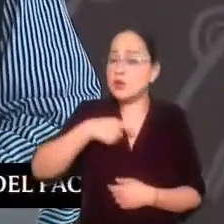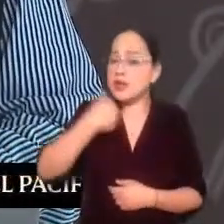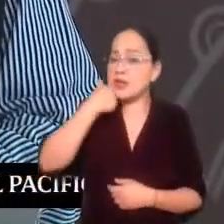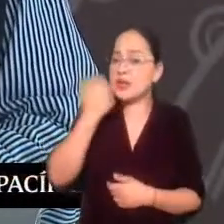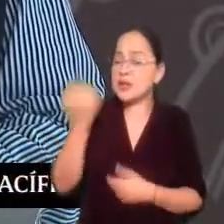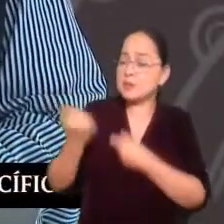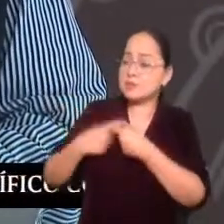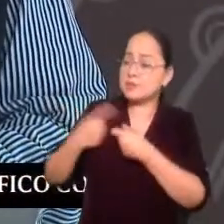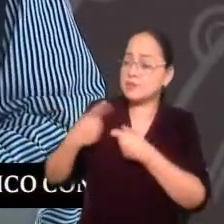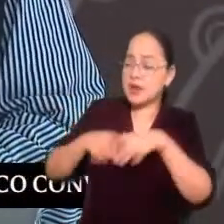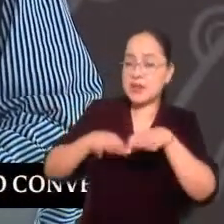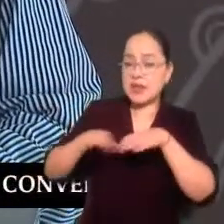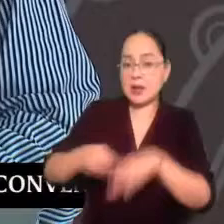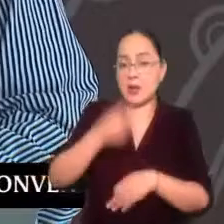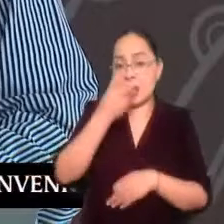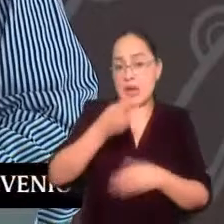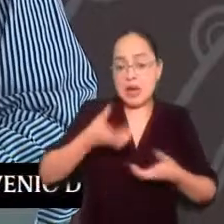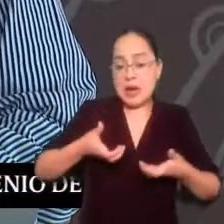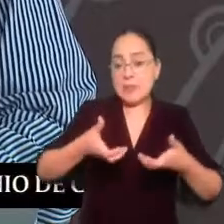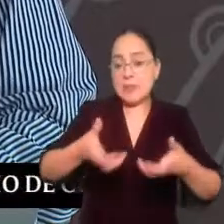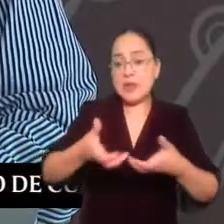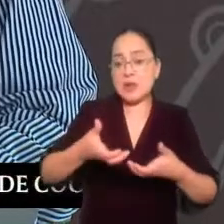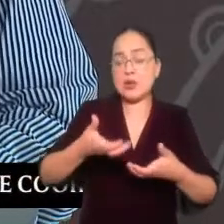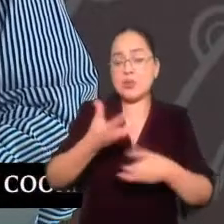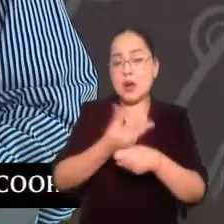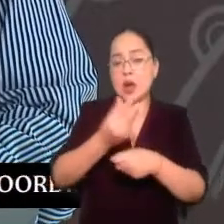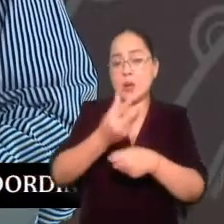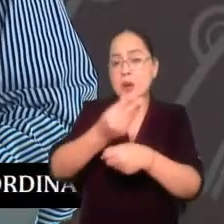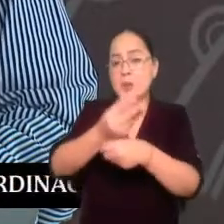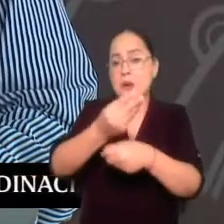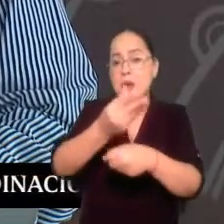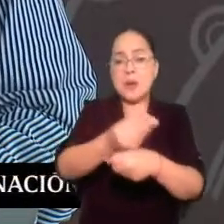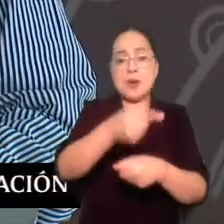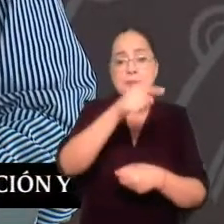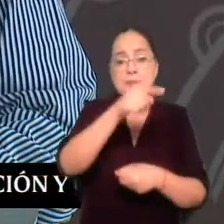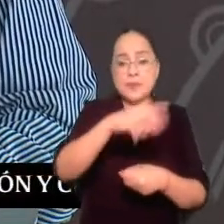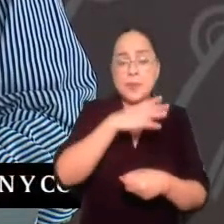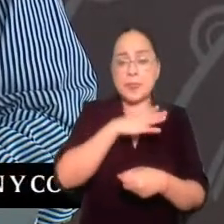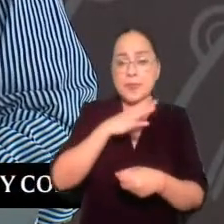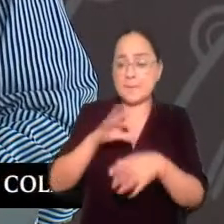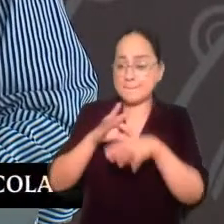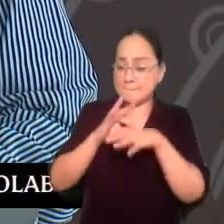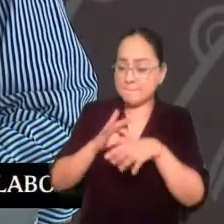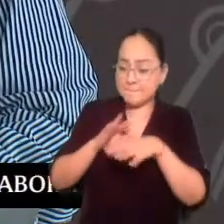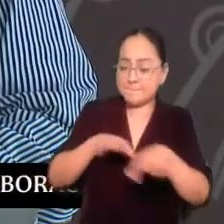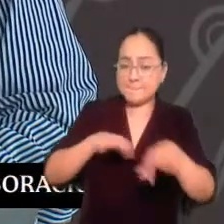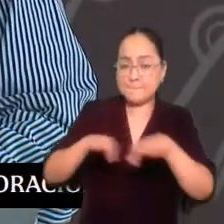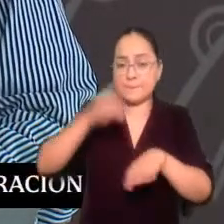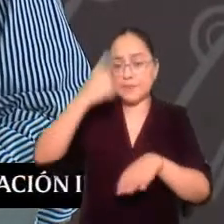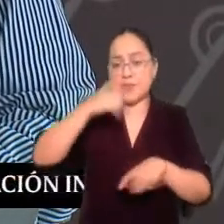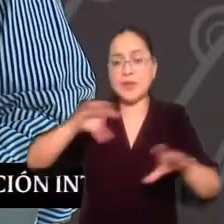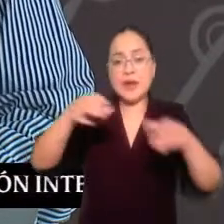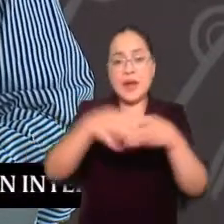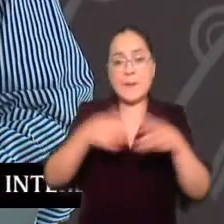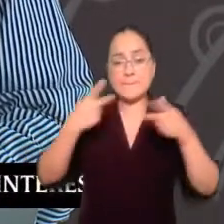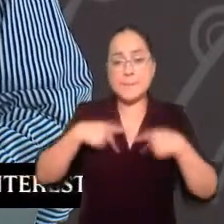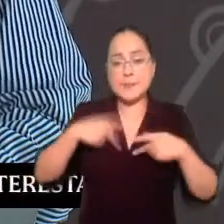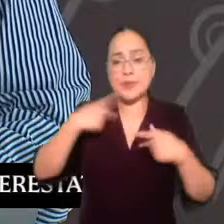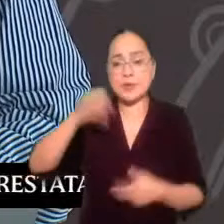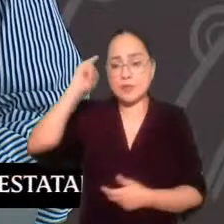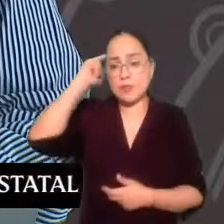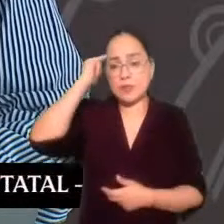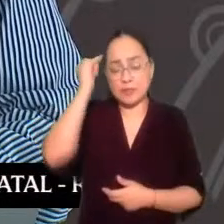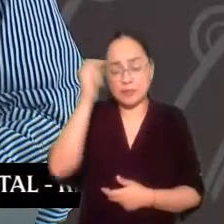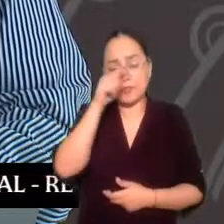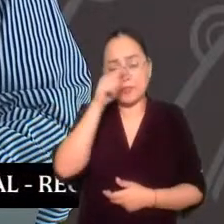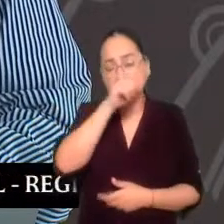camino rural con una operación directa de trabajo para los indígenas allá. Nos